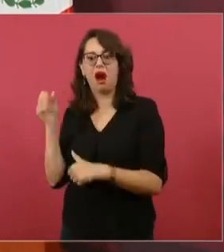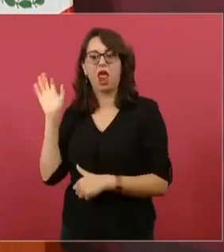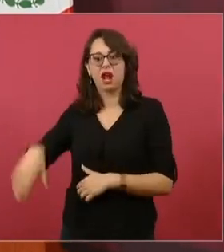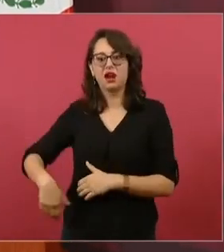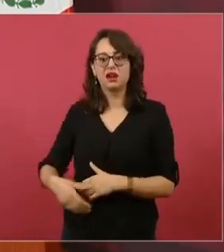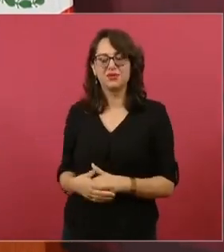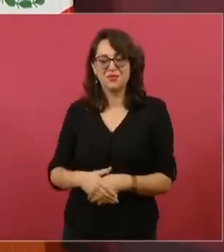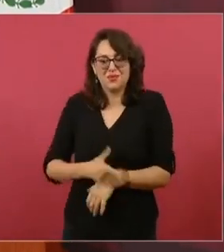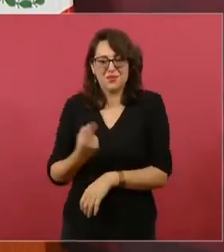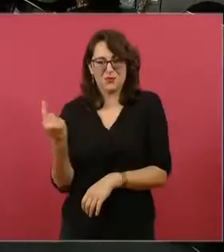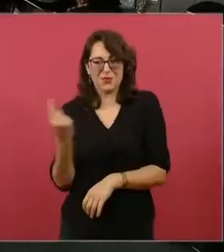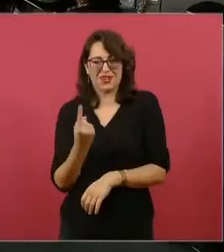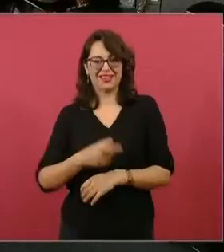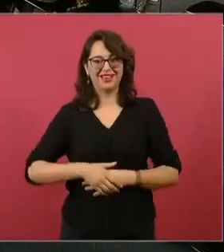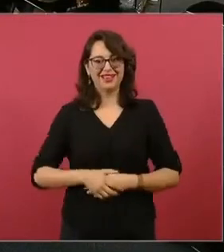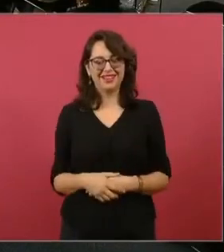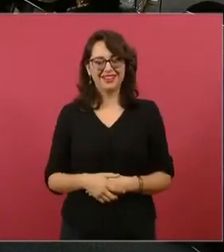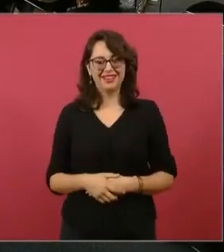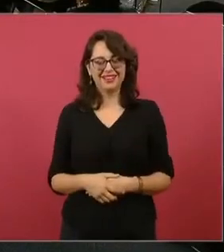el fondo